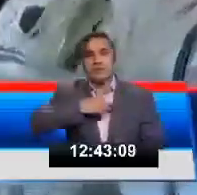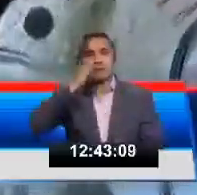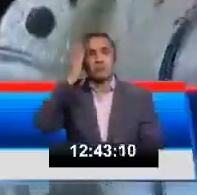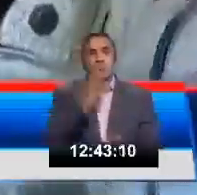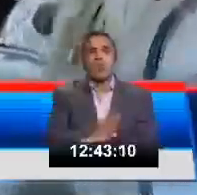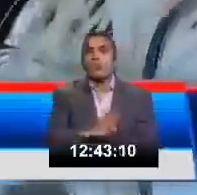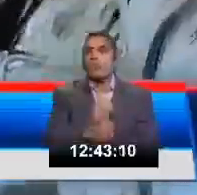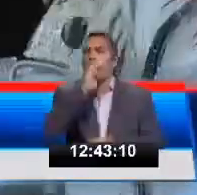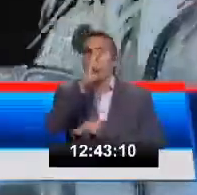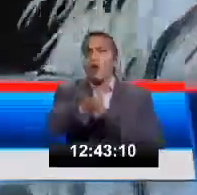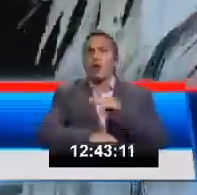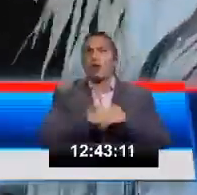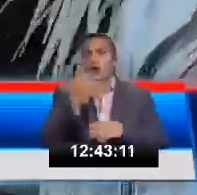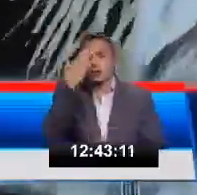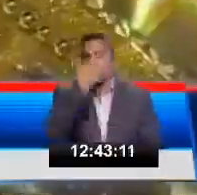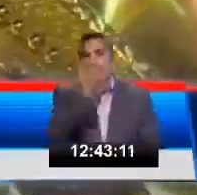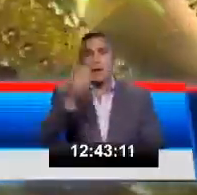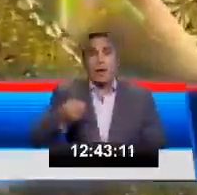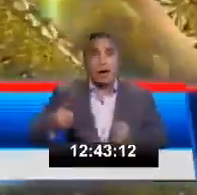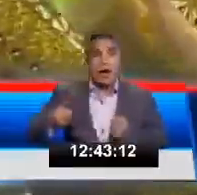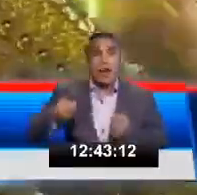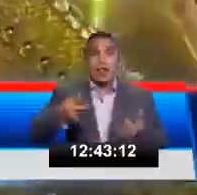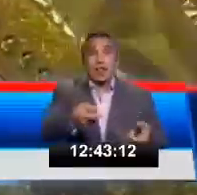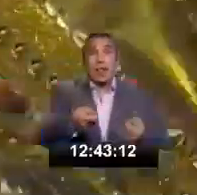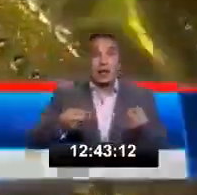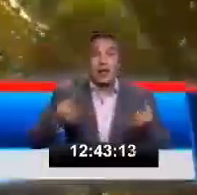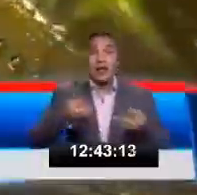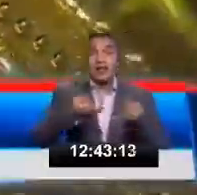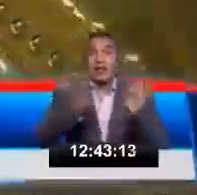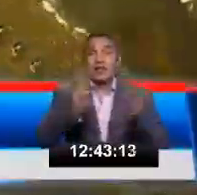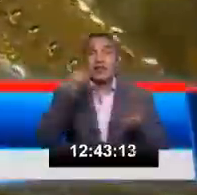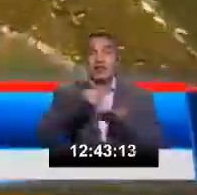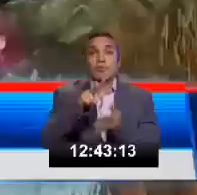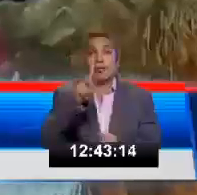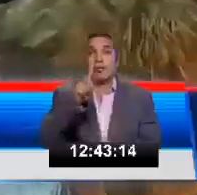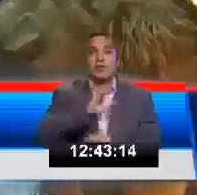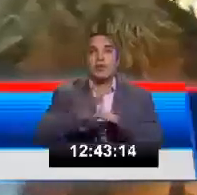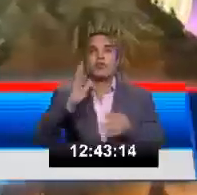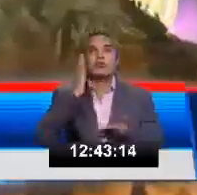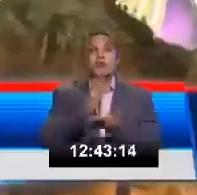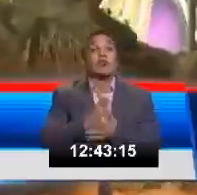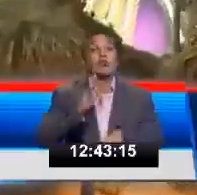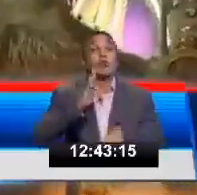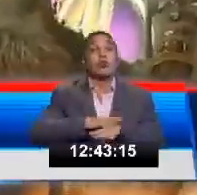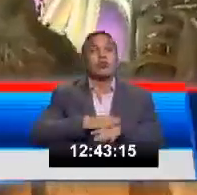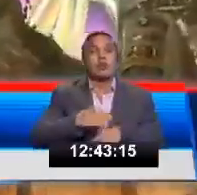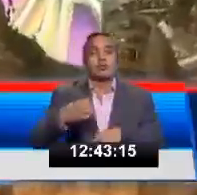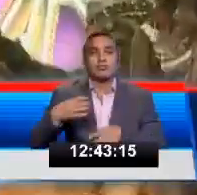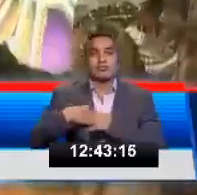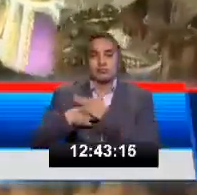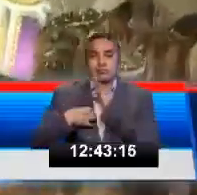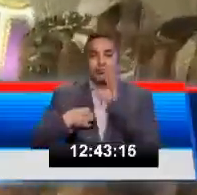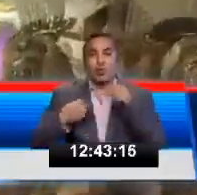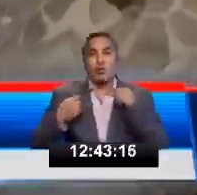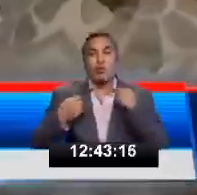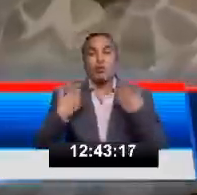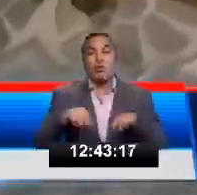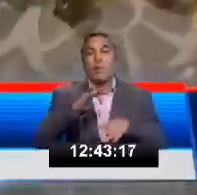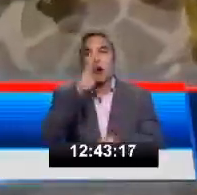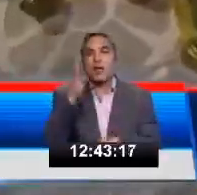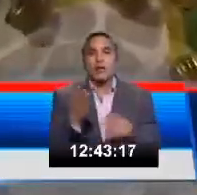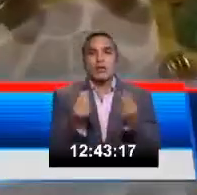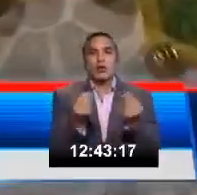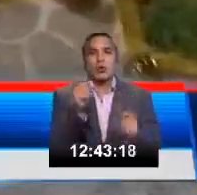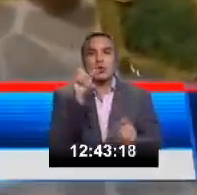sus mundialmente famosos desfiles del carnaval de febrero del 2021 debido a la pandemia que afecta severamente a brasil